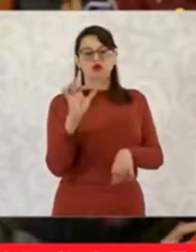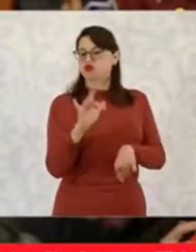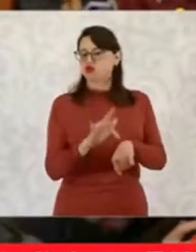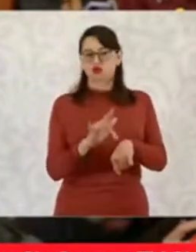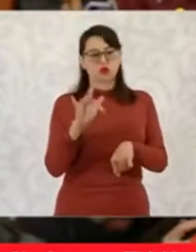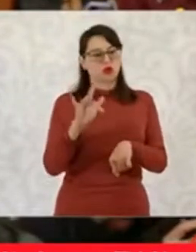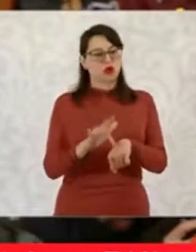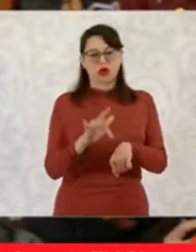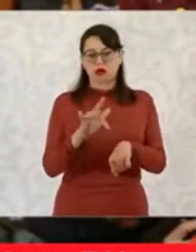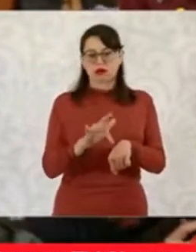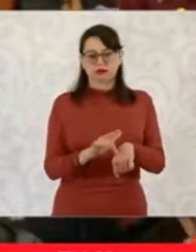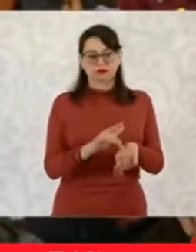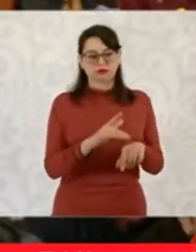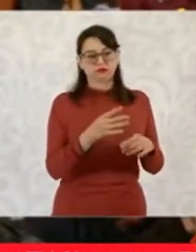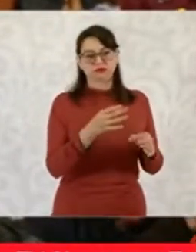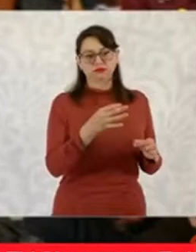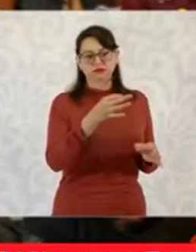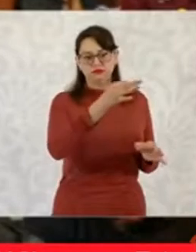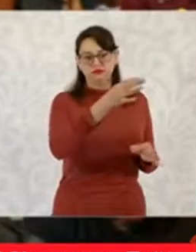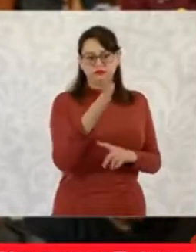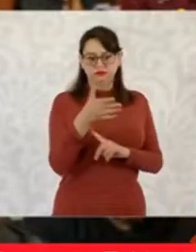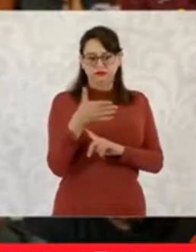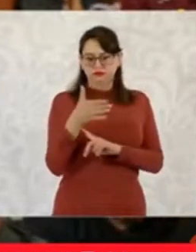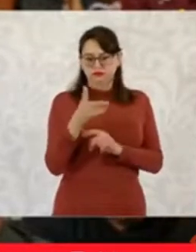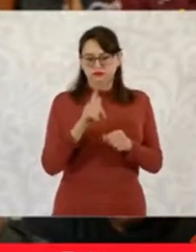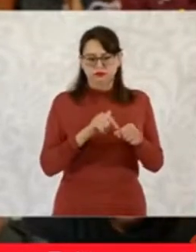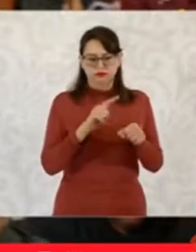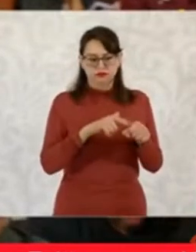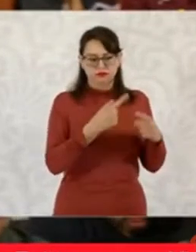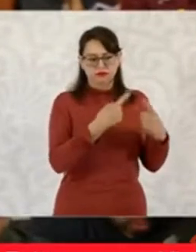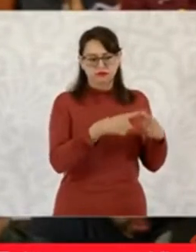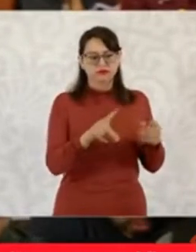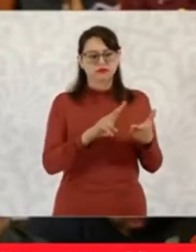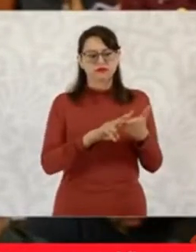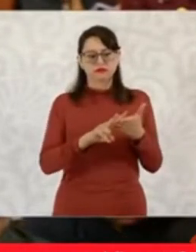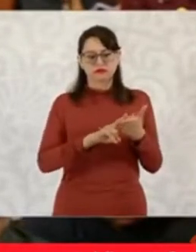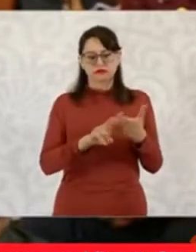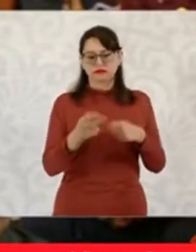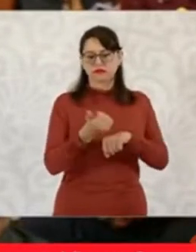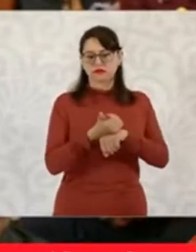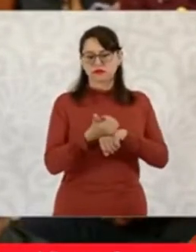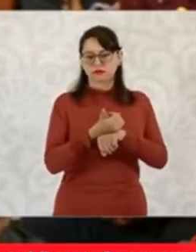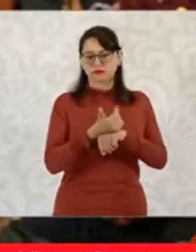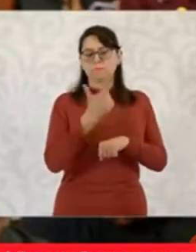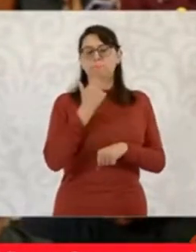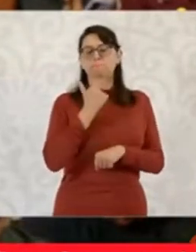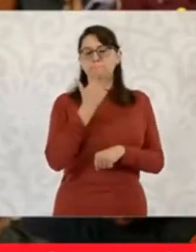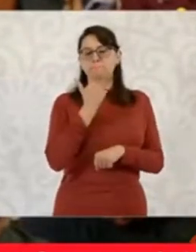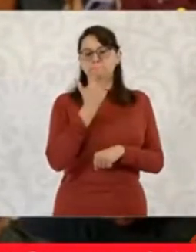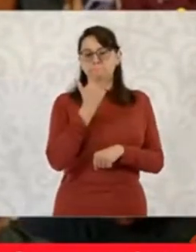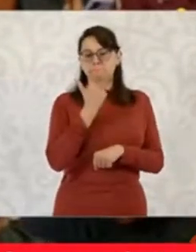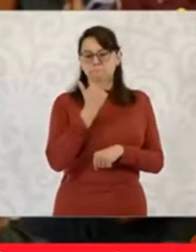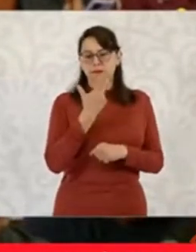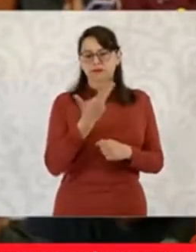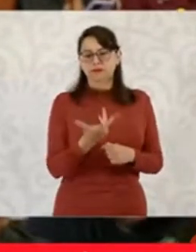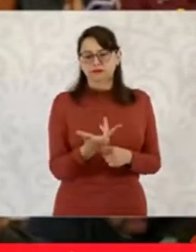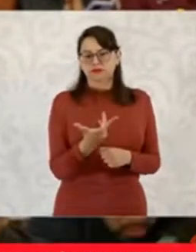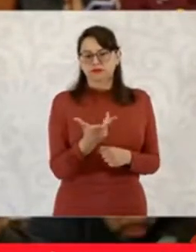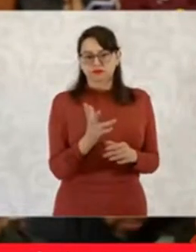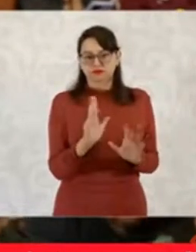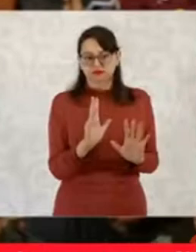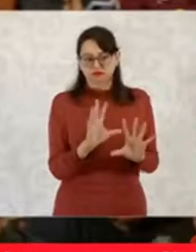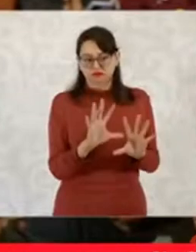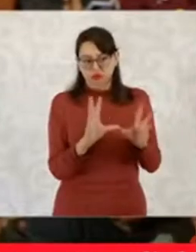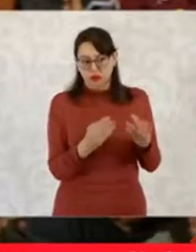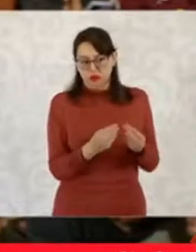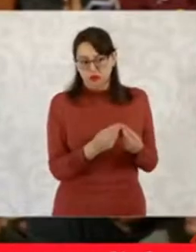Hay diferentes tipos de banderines. Yo vi verde, amarillo y rojo. Es una clasificación